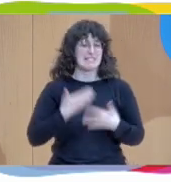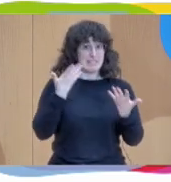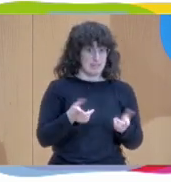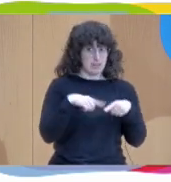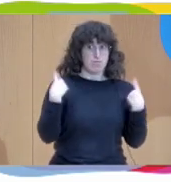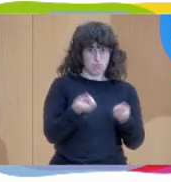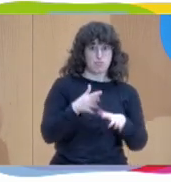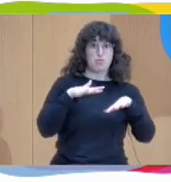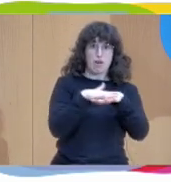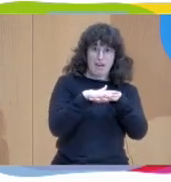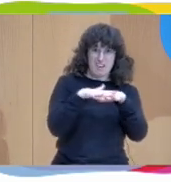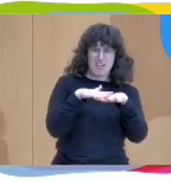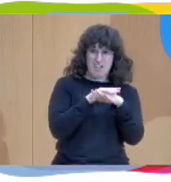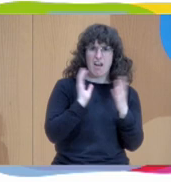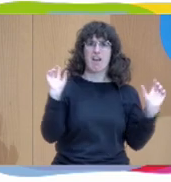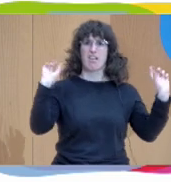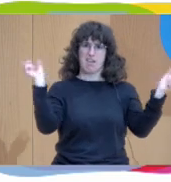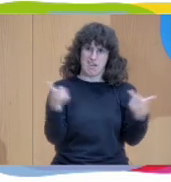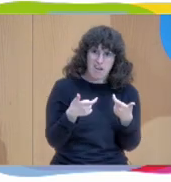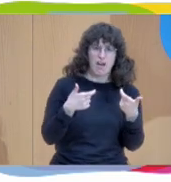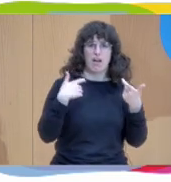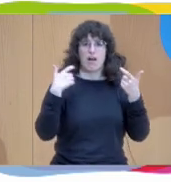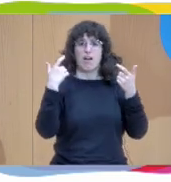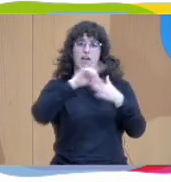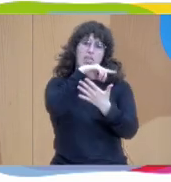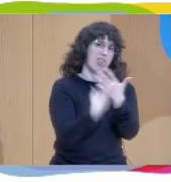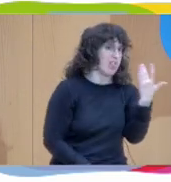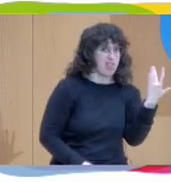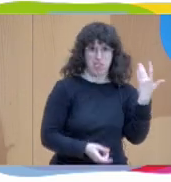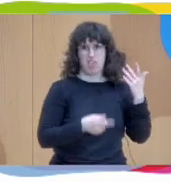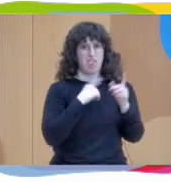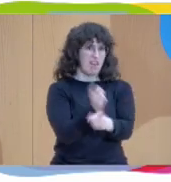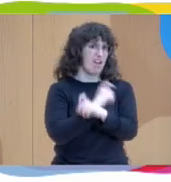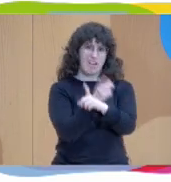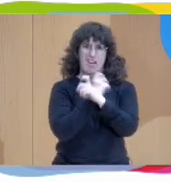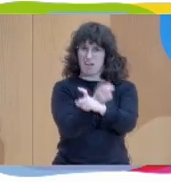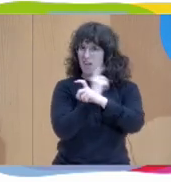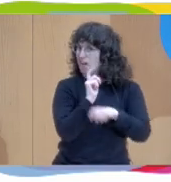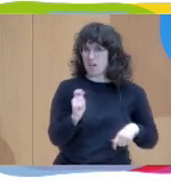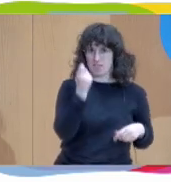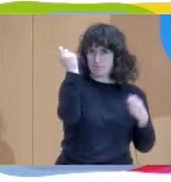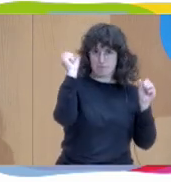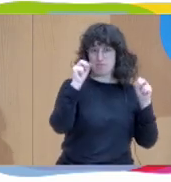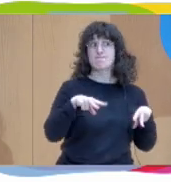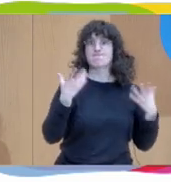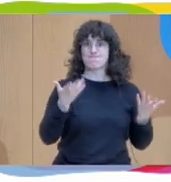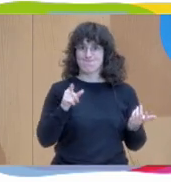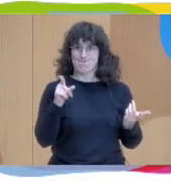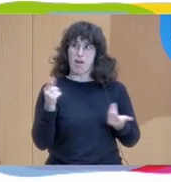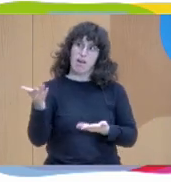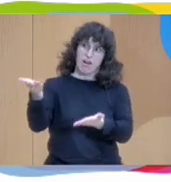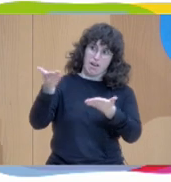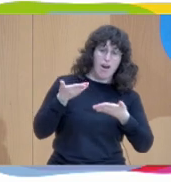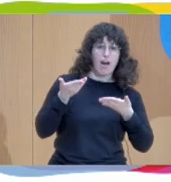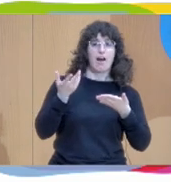redes a veces frustrantes y agotadoras y muchas veces de escasa efectividad se nos abrió un Horizonte al empezar a